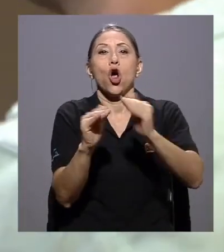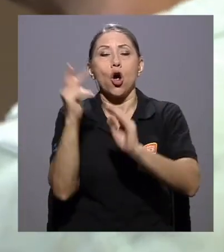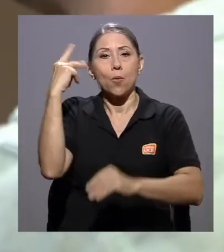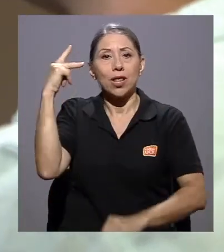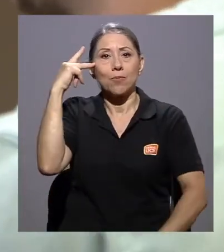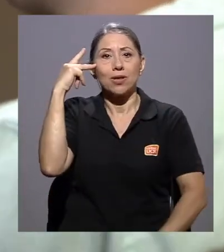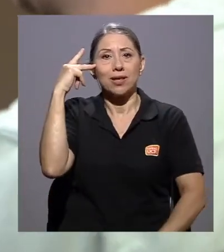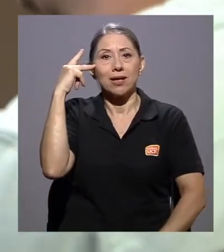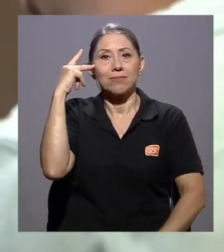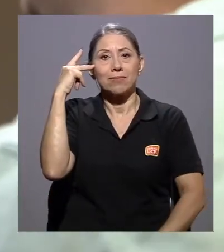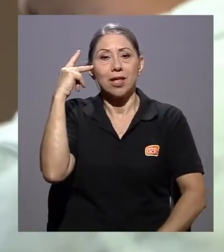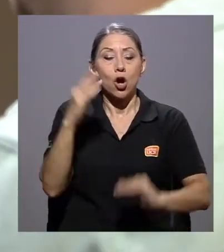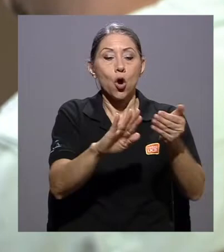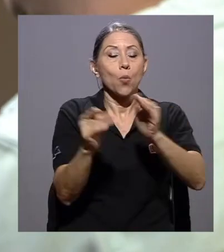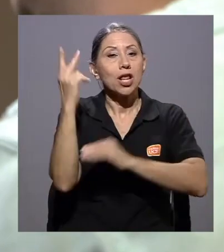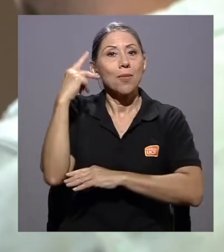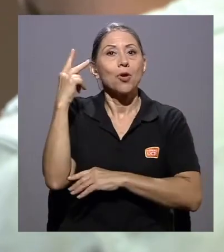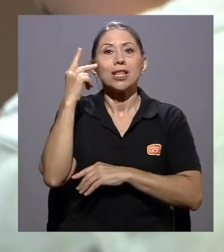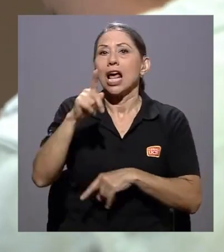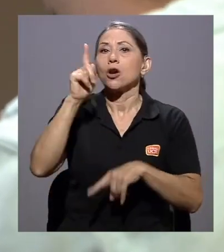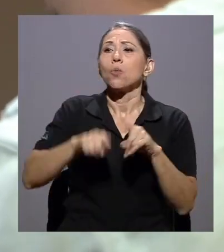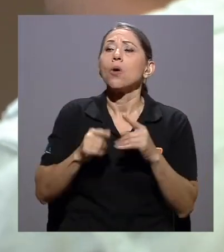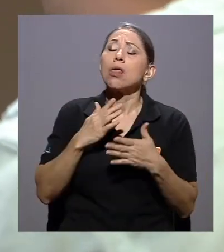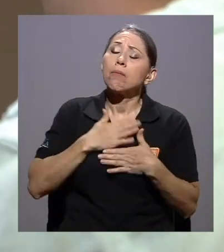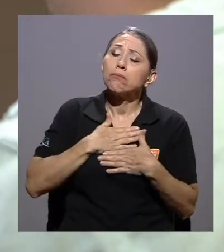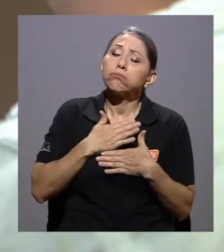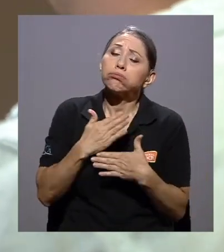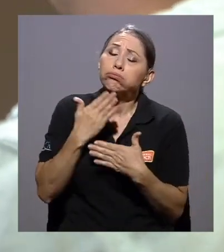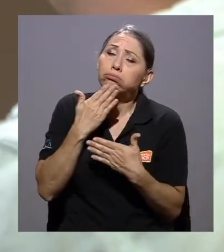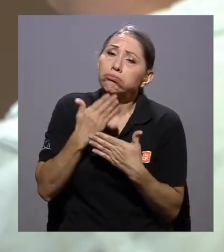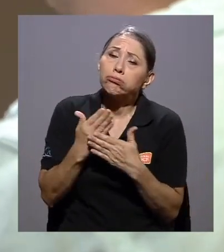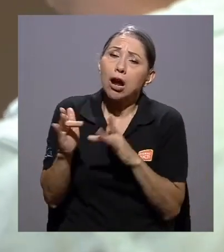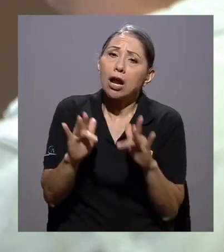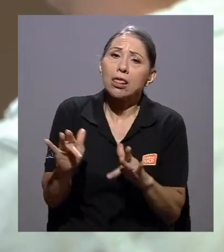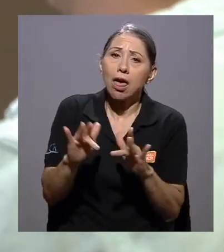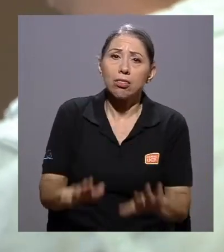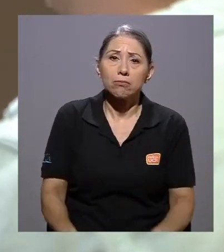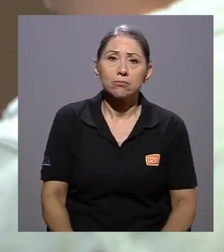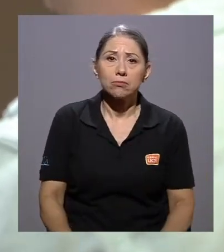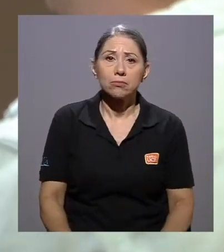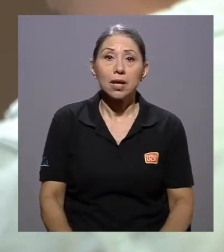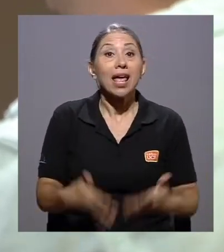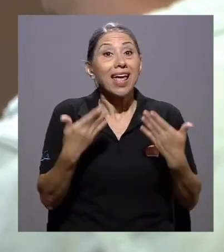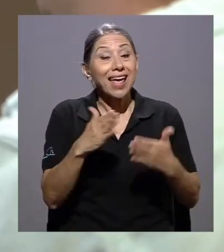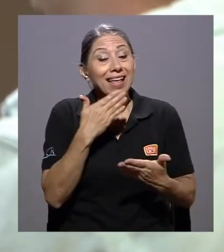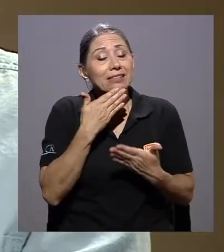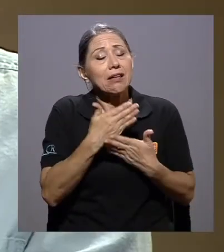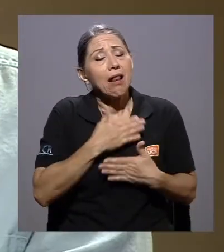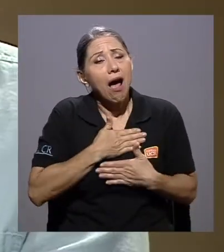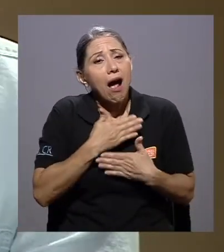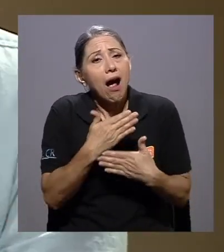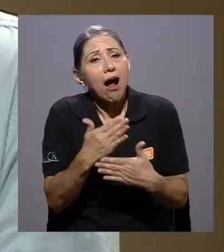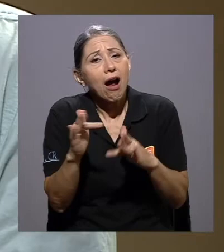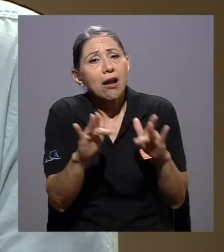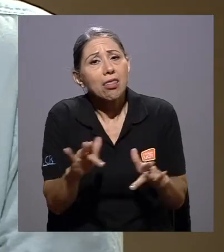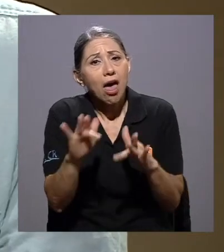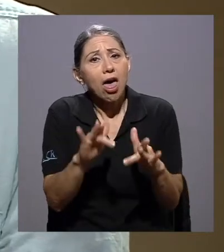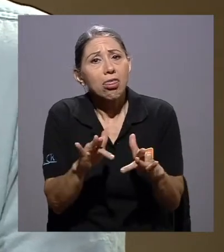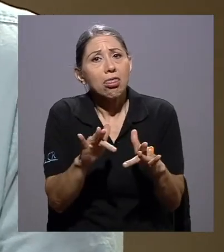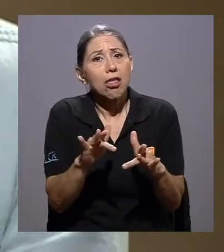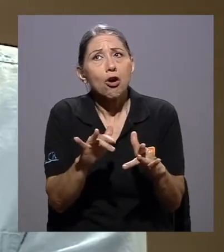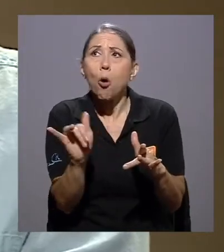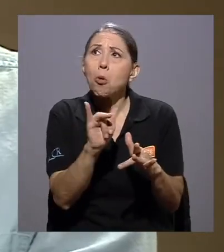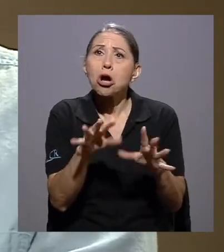comunidad política no cabe la caridad. Exacto, es que la caridad al fin y al cabo legitima desigualdades. Quizá no legitima